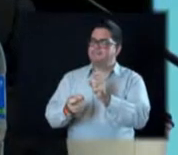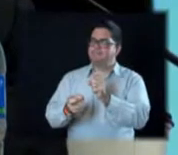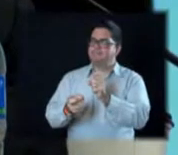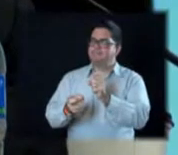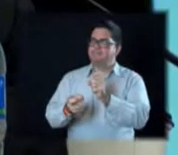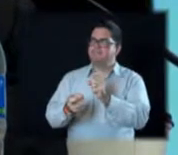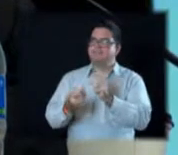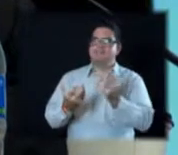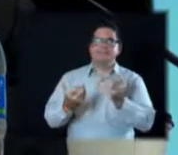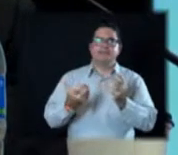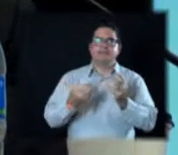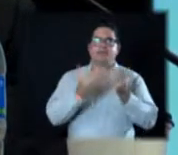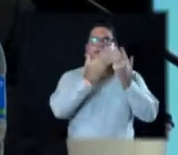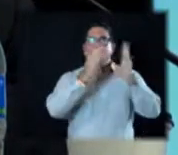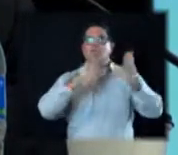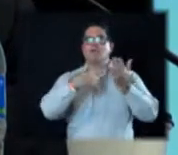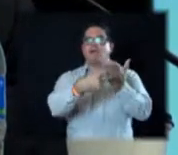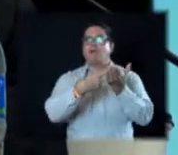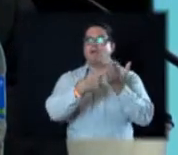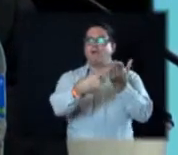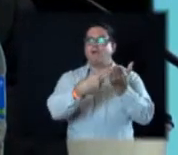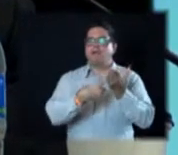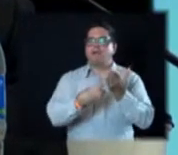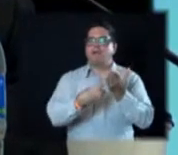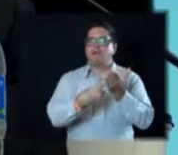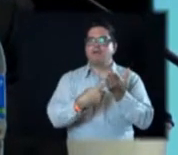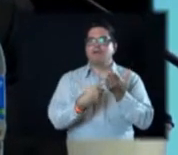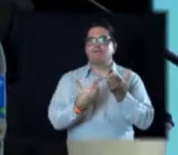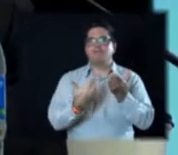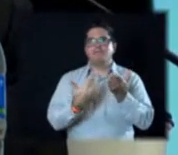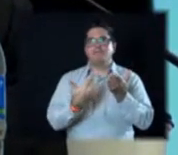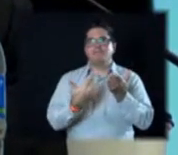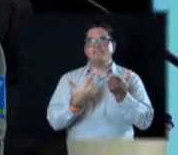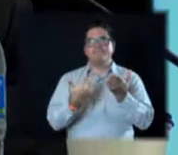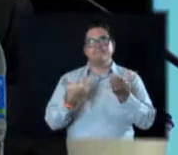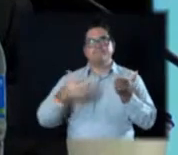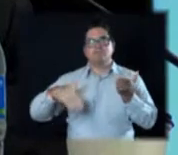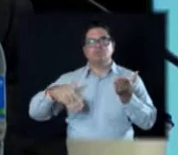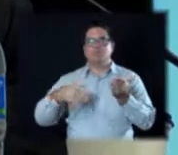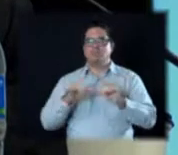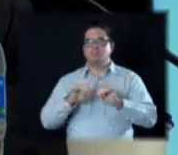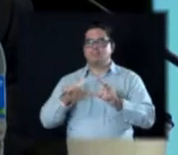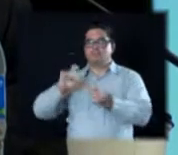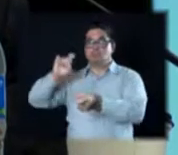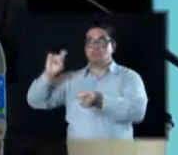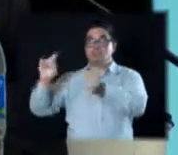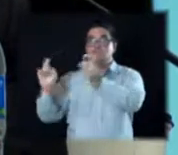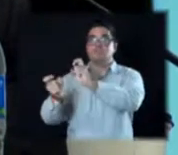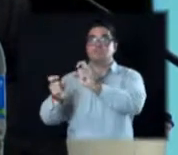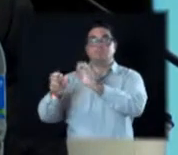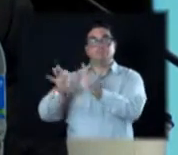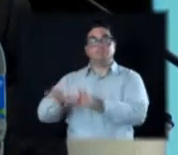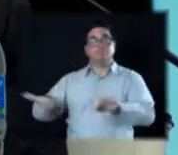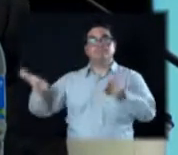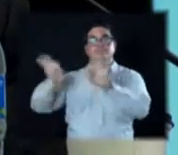Aunque se ha discutido públicamente, era un cambio público